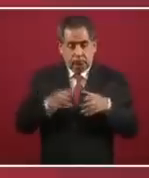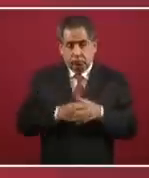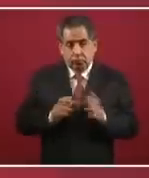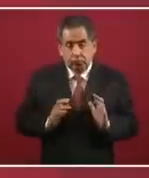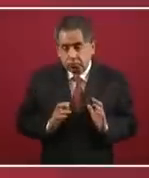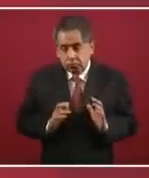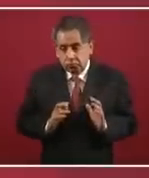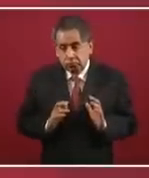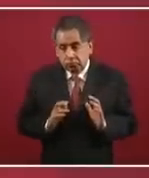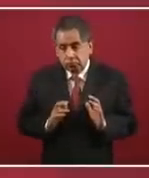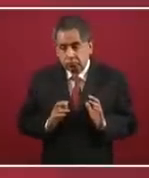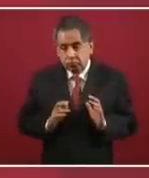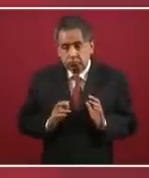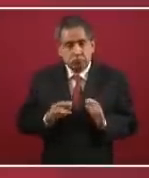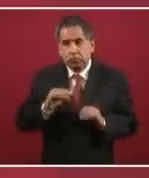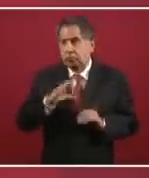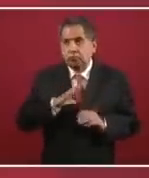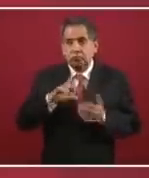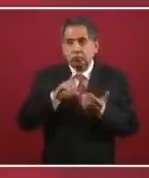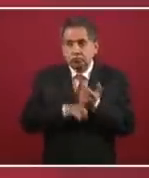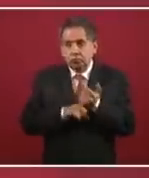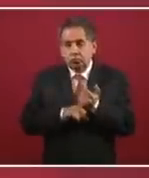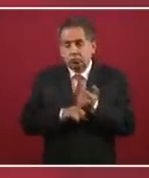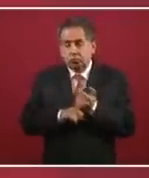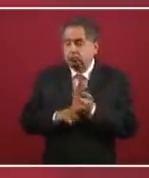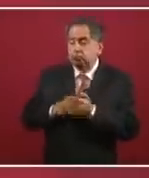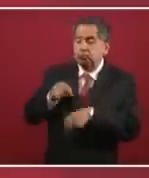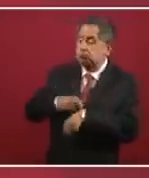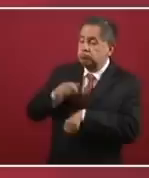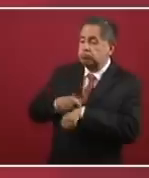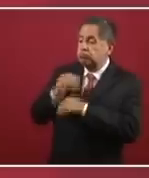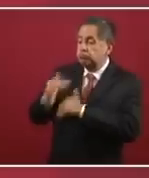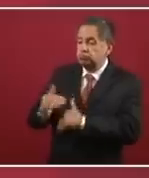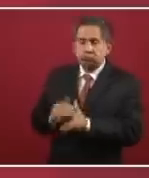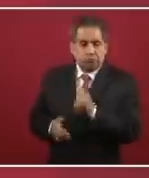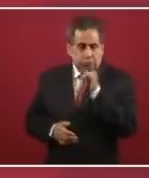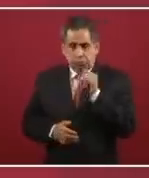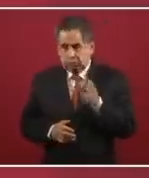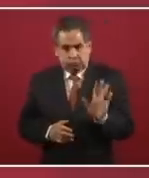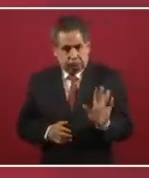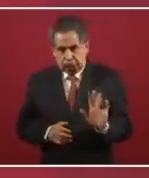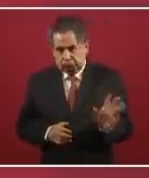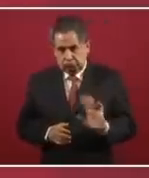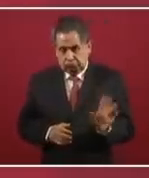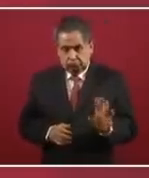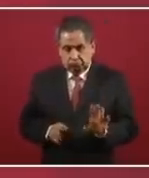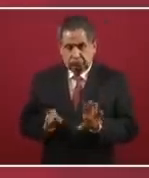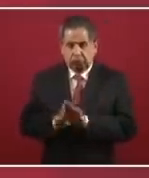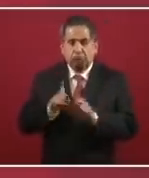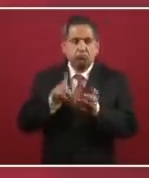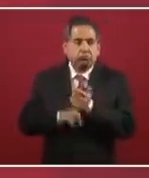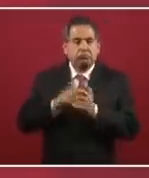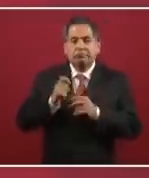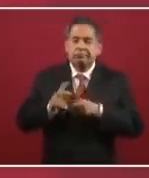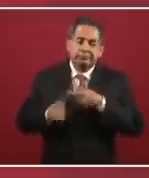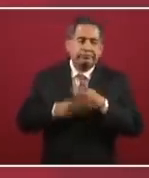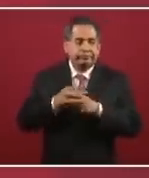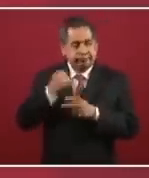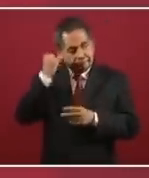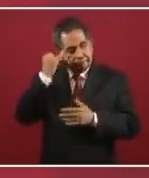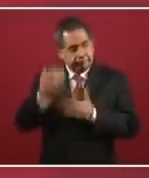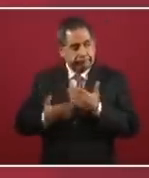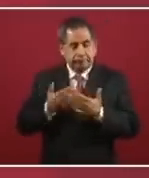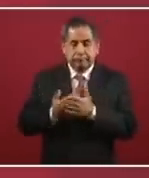tenemos una circunstancia de que nos hayan fijado un plazo o de que se haya puesto sobre la mesa el